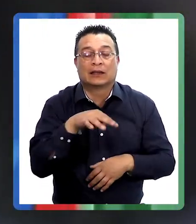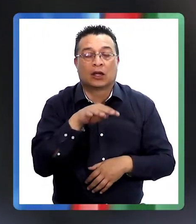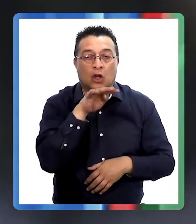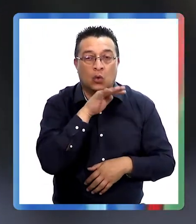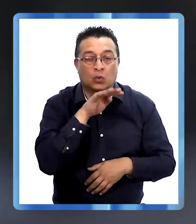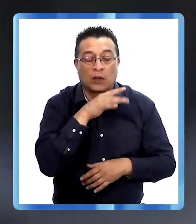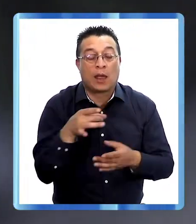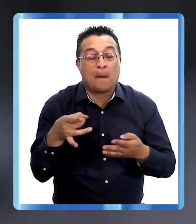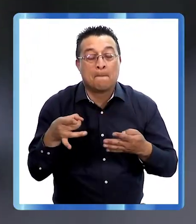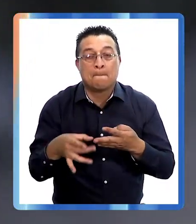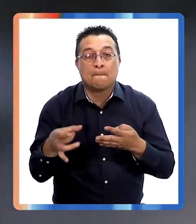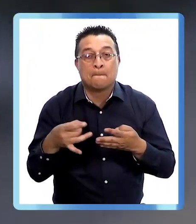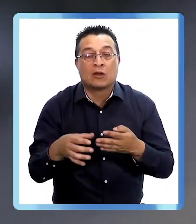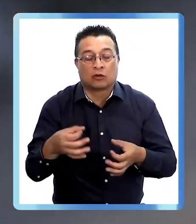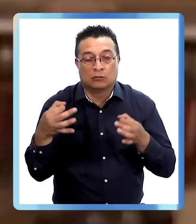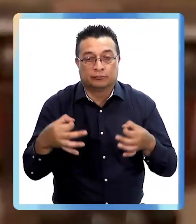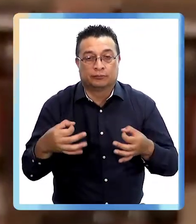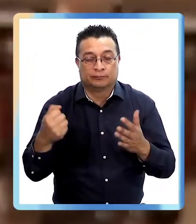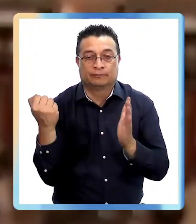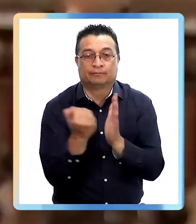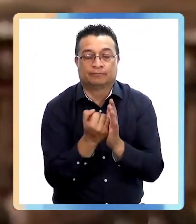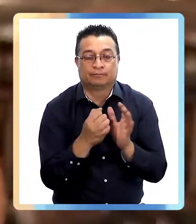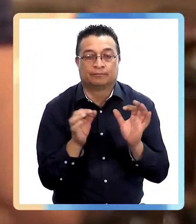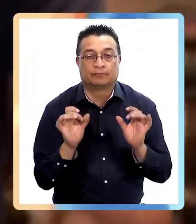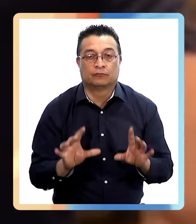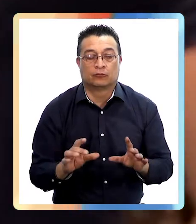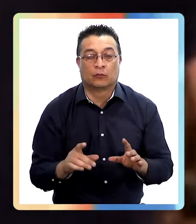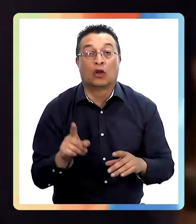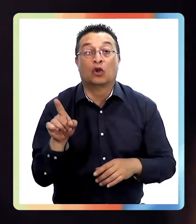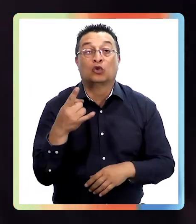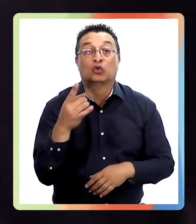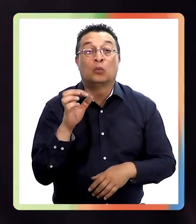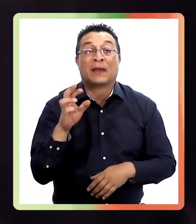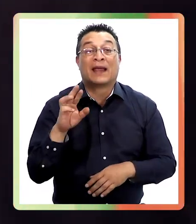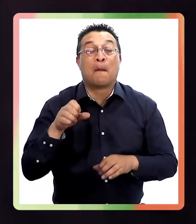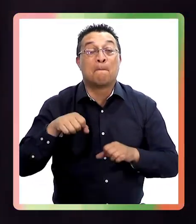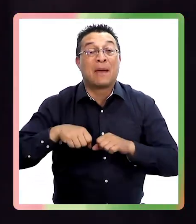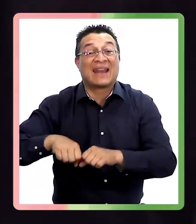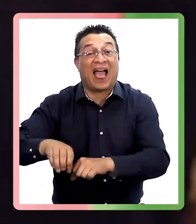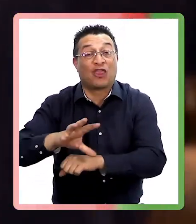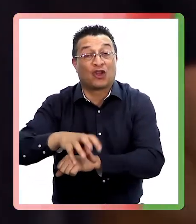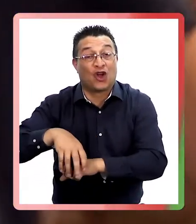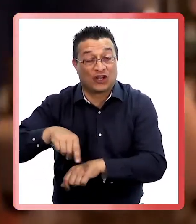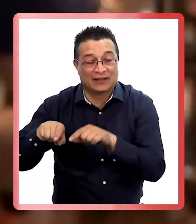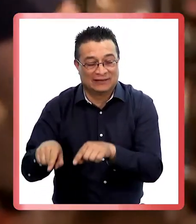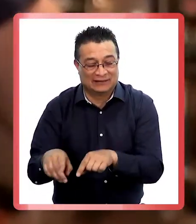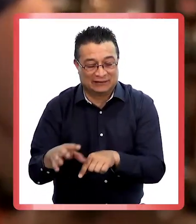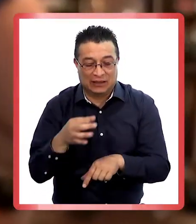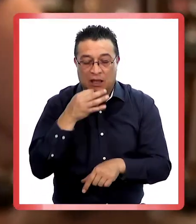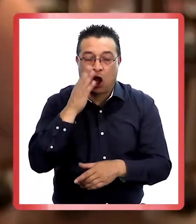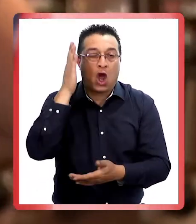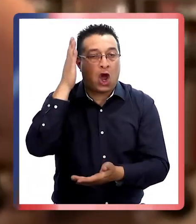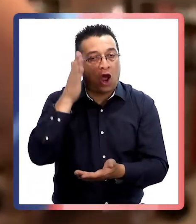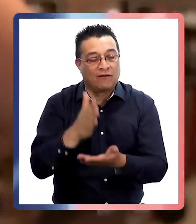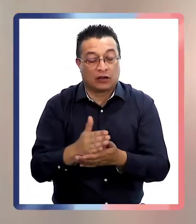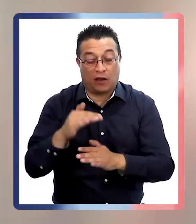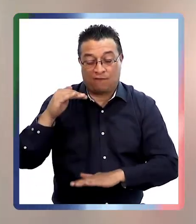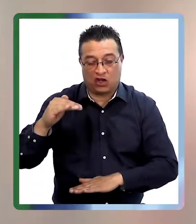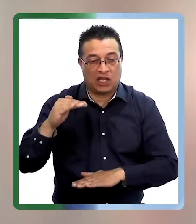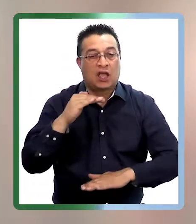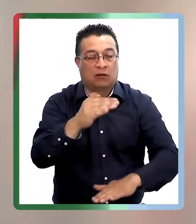reciclado con plástico certificado. En el caso de los supermercados, deberán ofrecer obligatoriamente